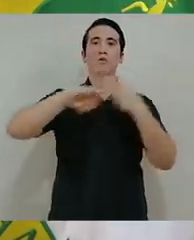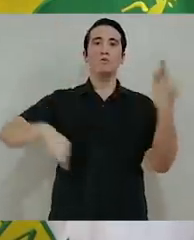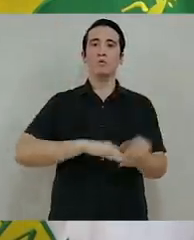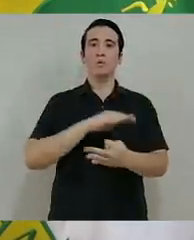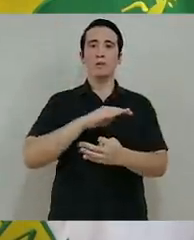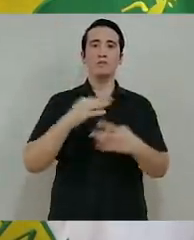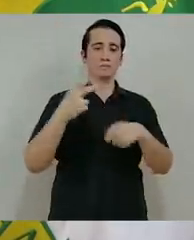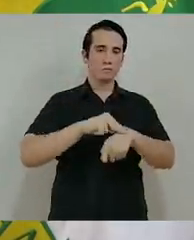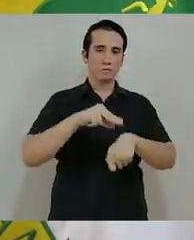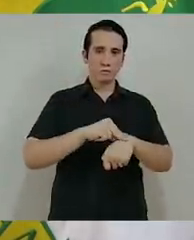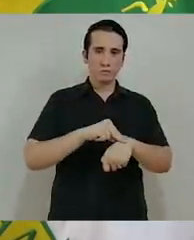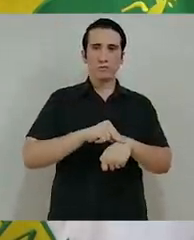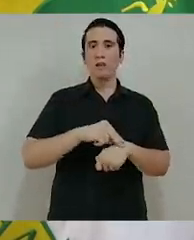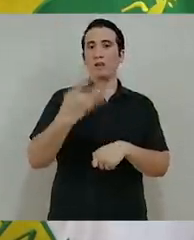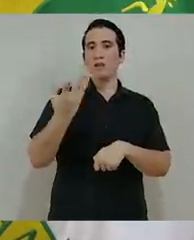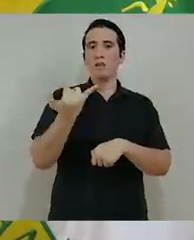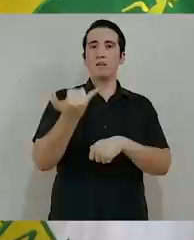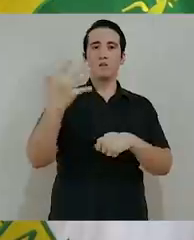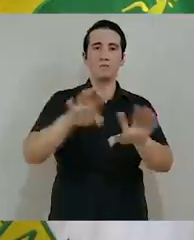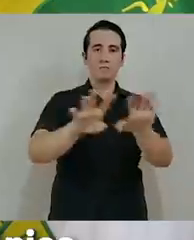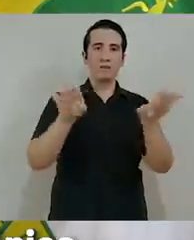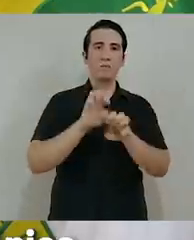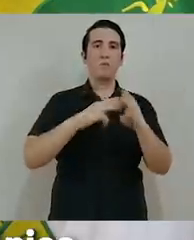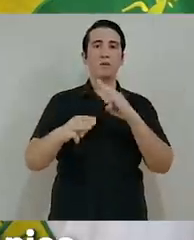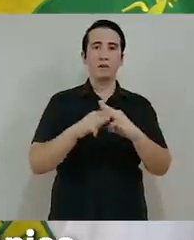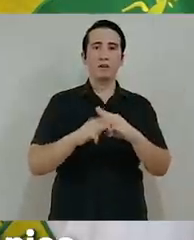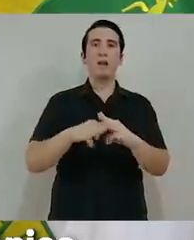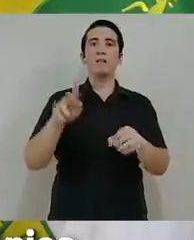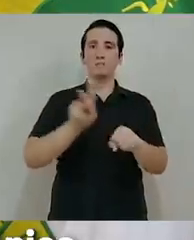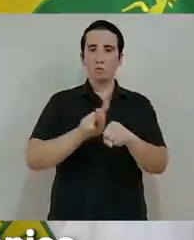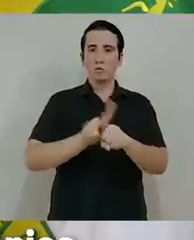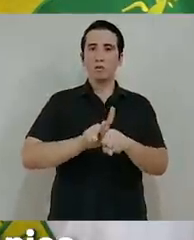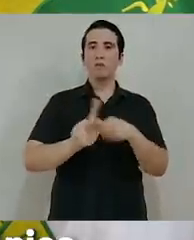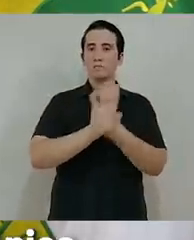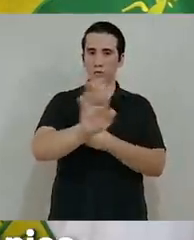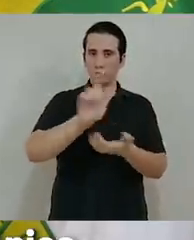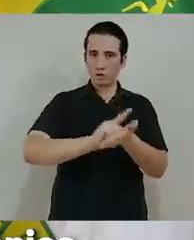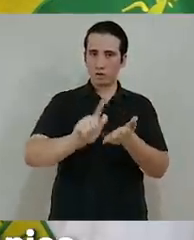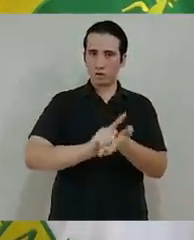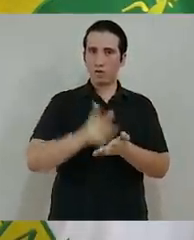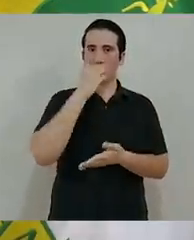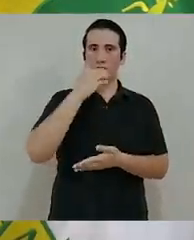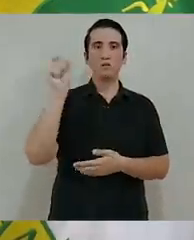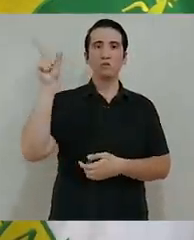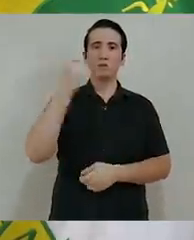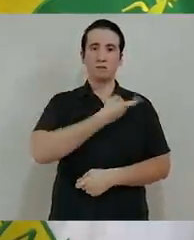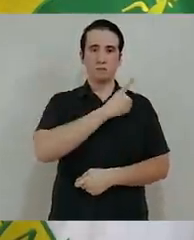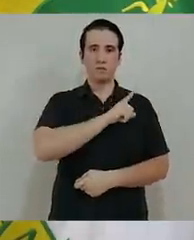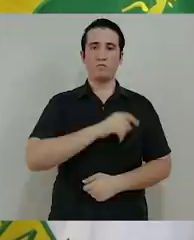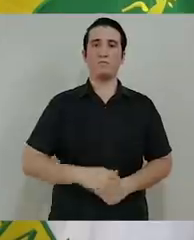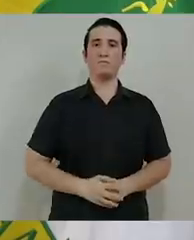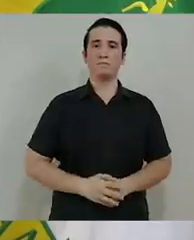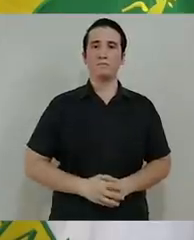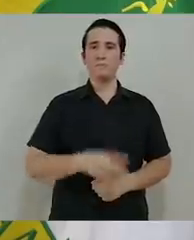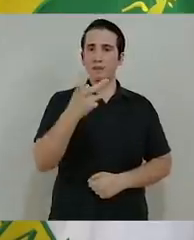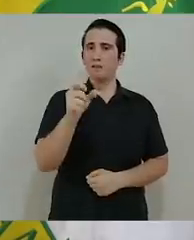más, todas con personal de salud asignado y con el equipo, material médico, seguridad y prevención higiénica que establecen las autoridades de